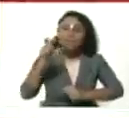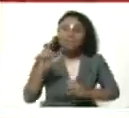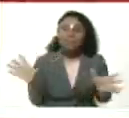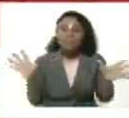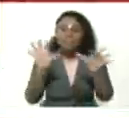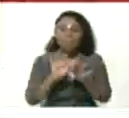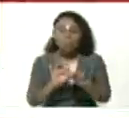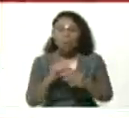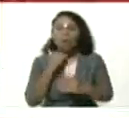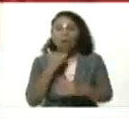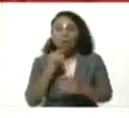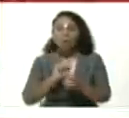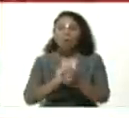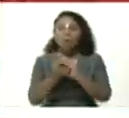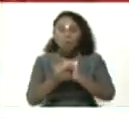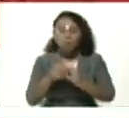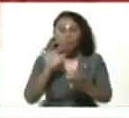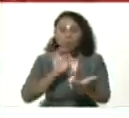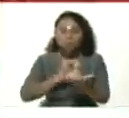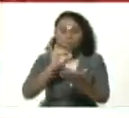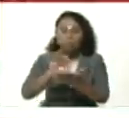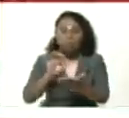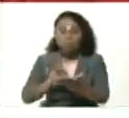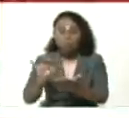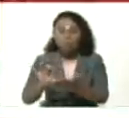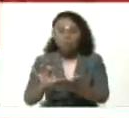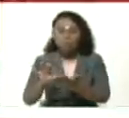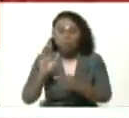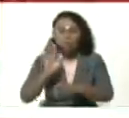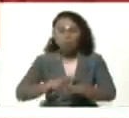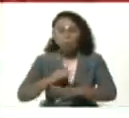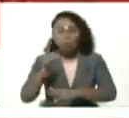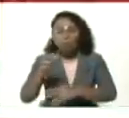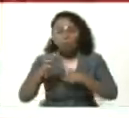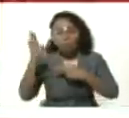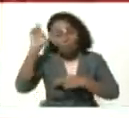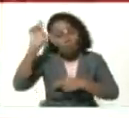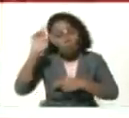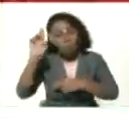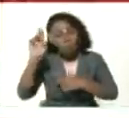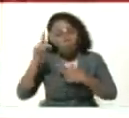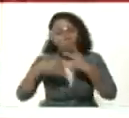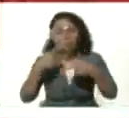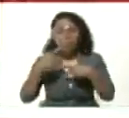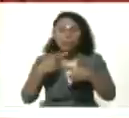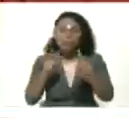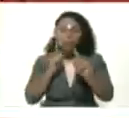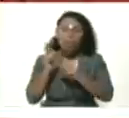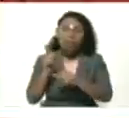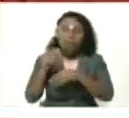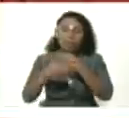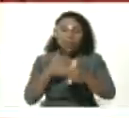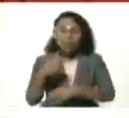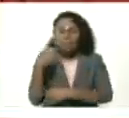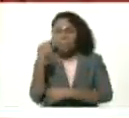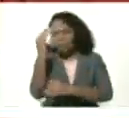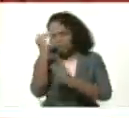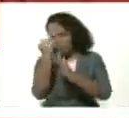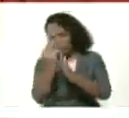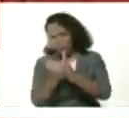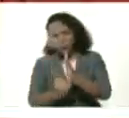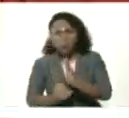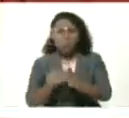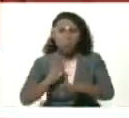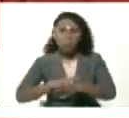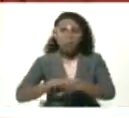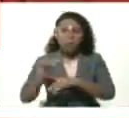pues, o algún cambio por razones estratégicas, por razones políticas. Pero fueron los menos, los mucho menos. Por eso